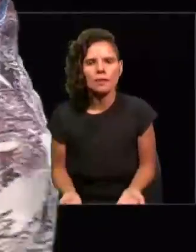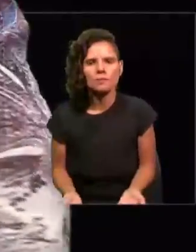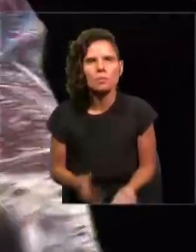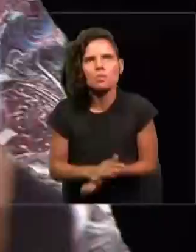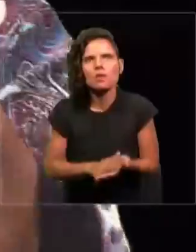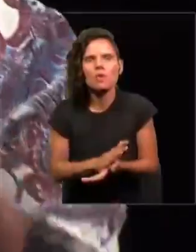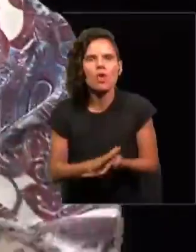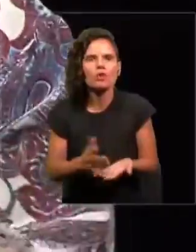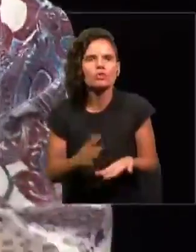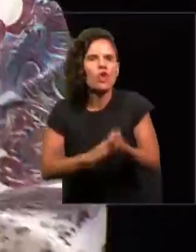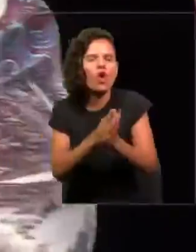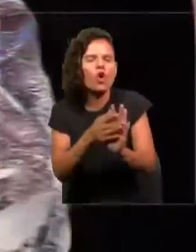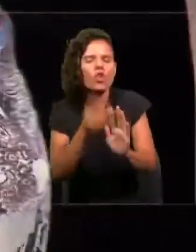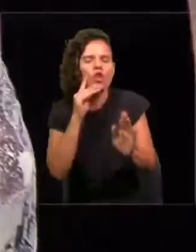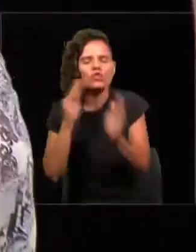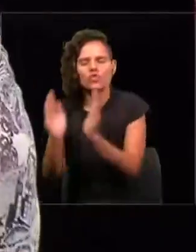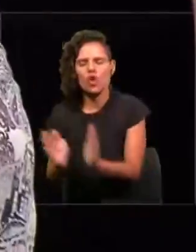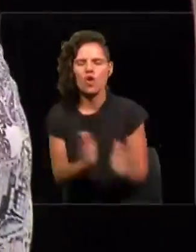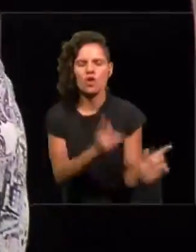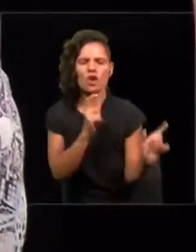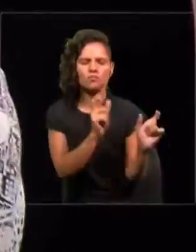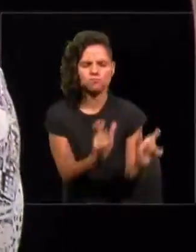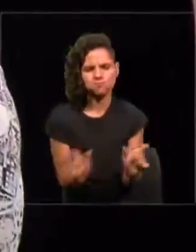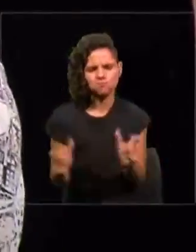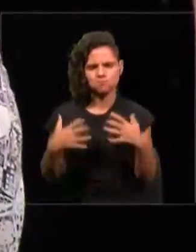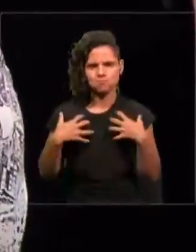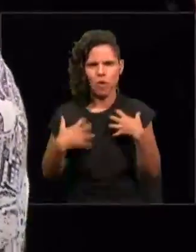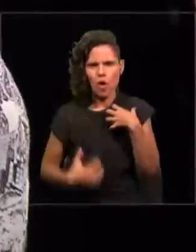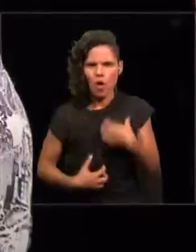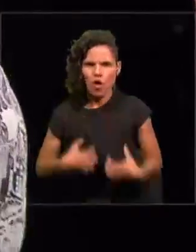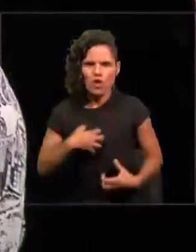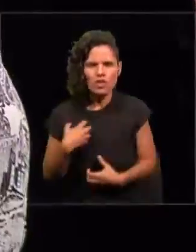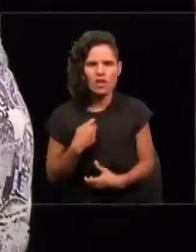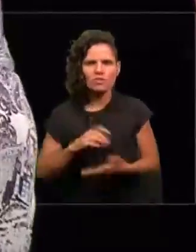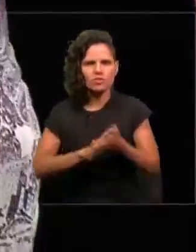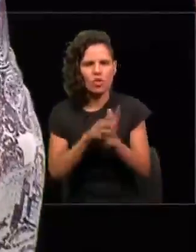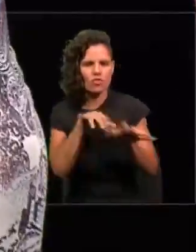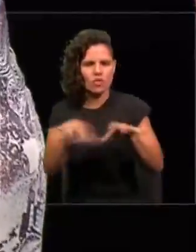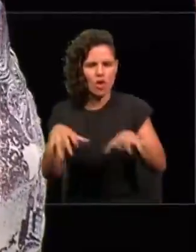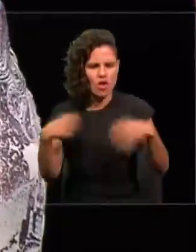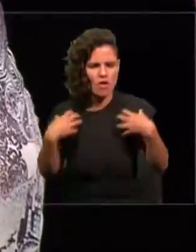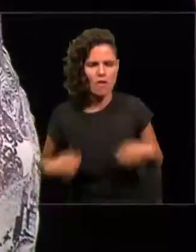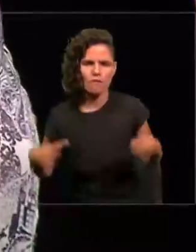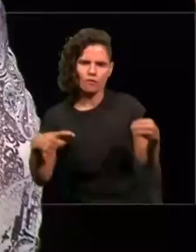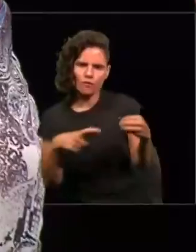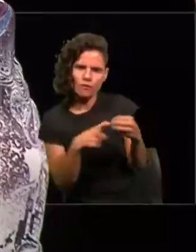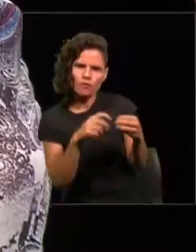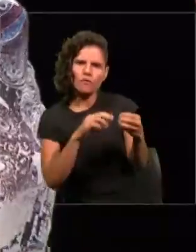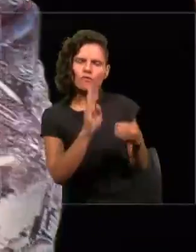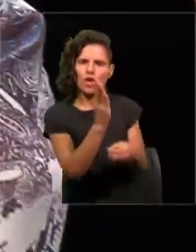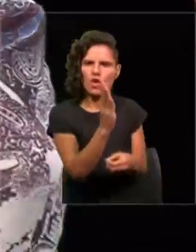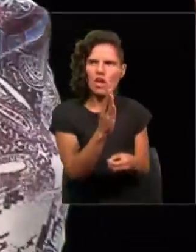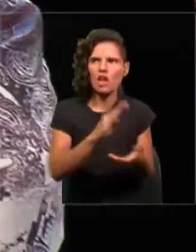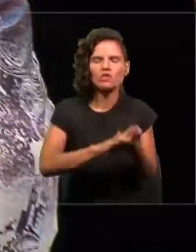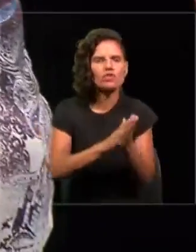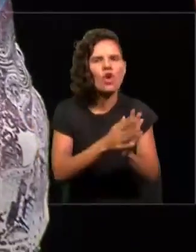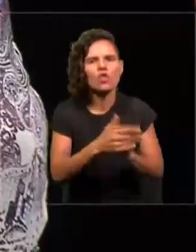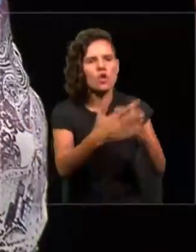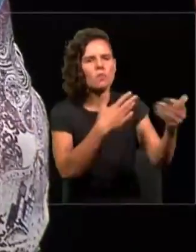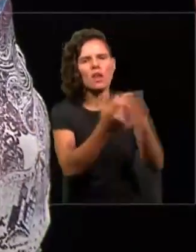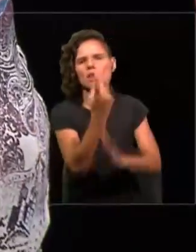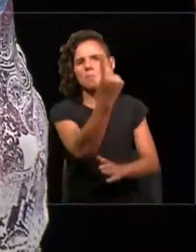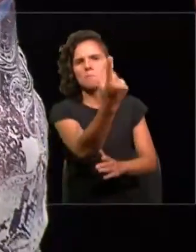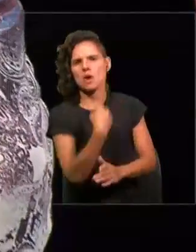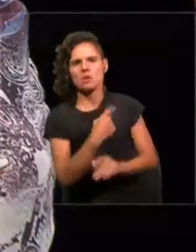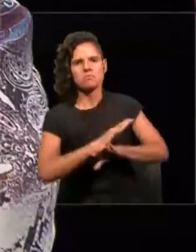bueno, todo el orden de órganos y toda la materia biológica, era un mandato